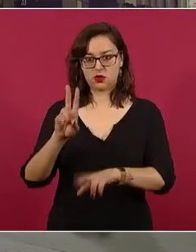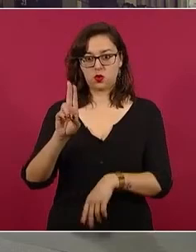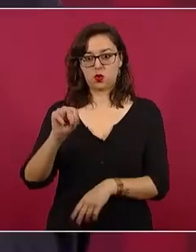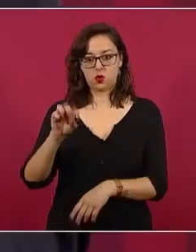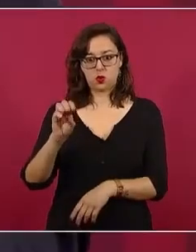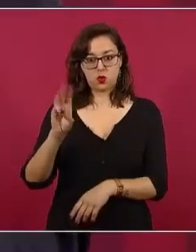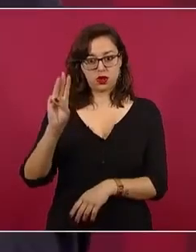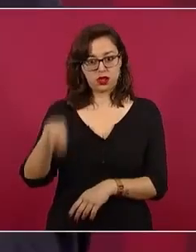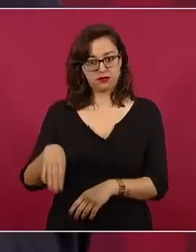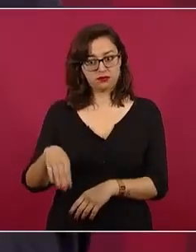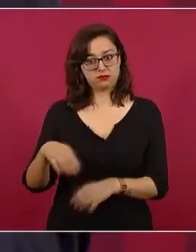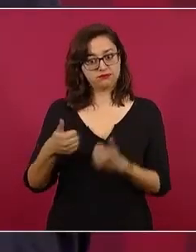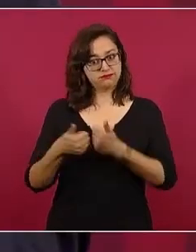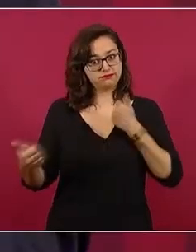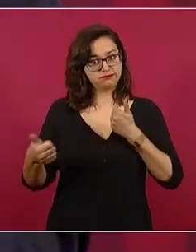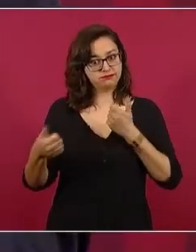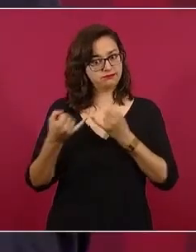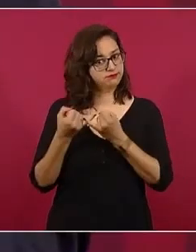universitaria.